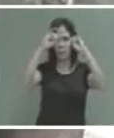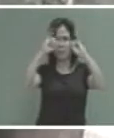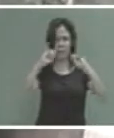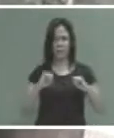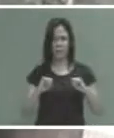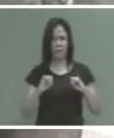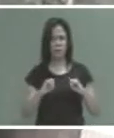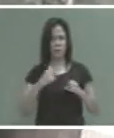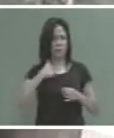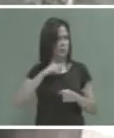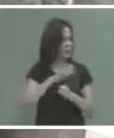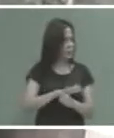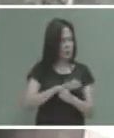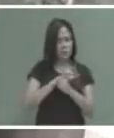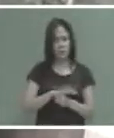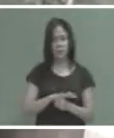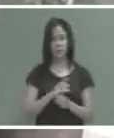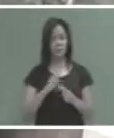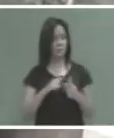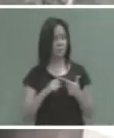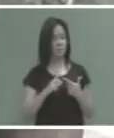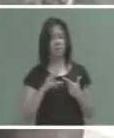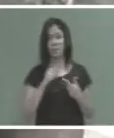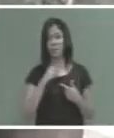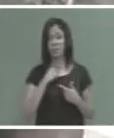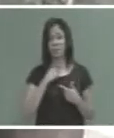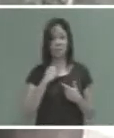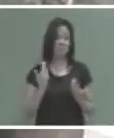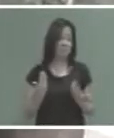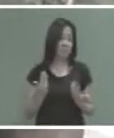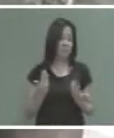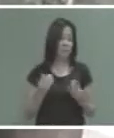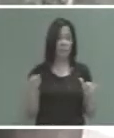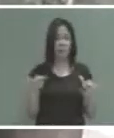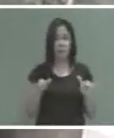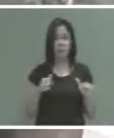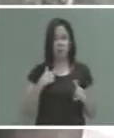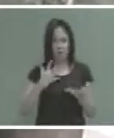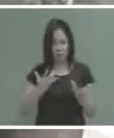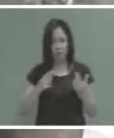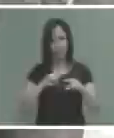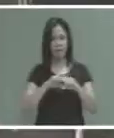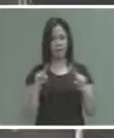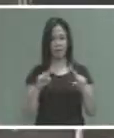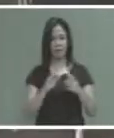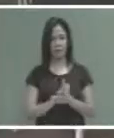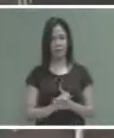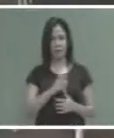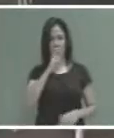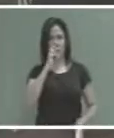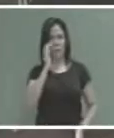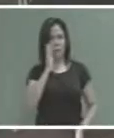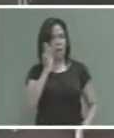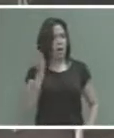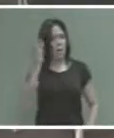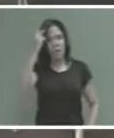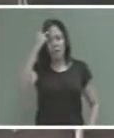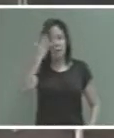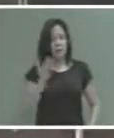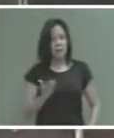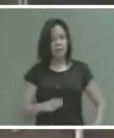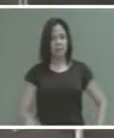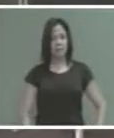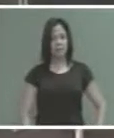que tenía yo por dentro y me hacía, bueno, pues, ser diferente a los demás a lo mejor. ¿Y cuál era la reacción de tus padres, de tus familiares?